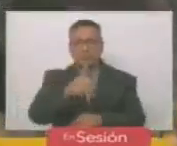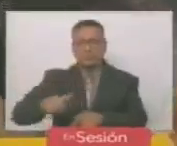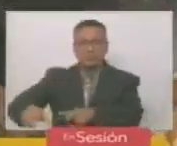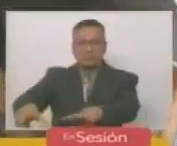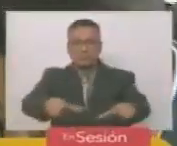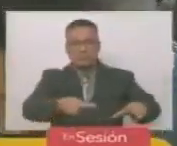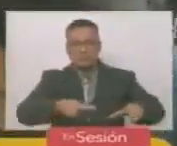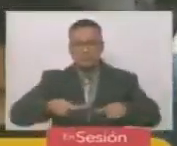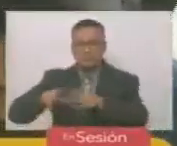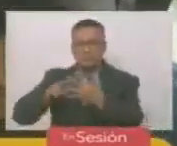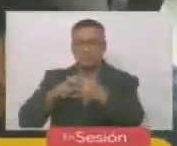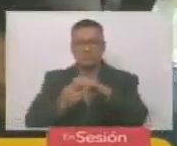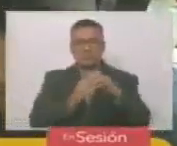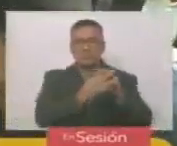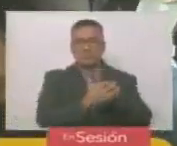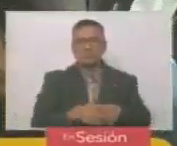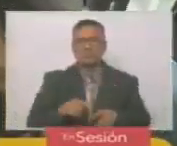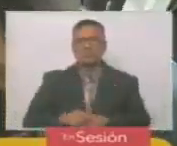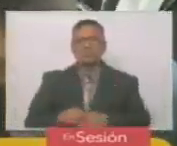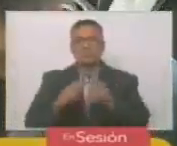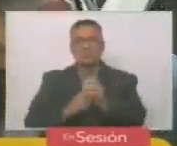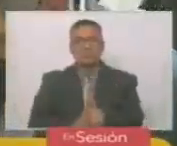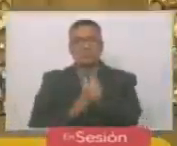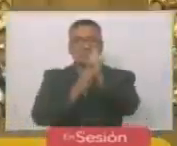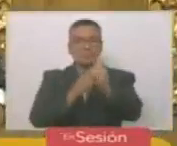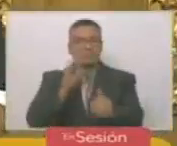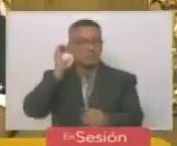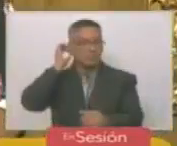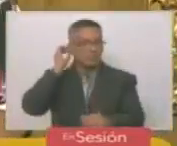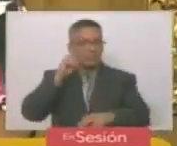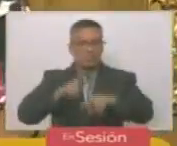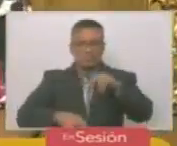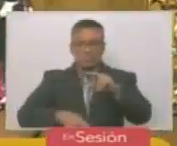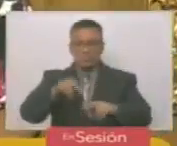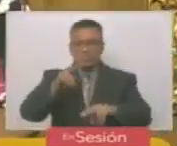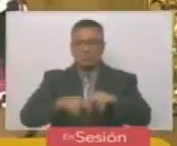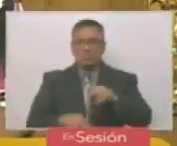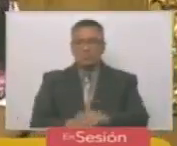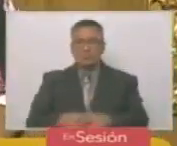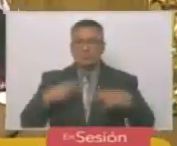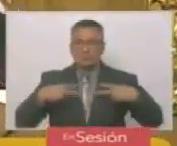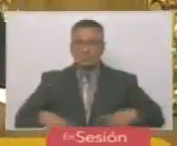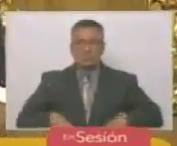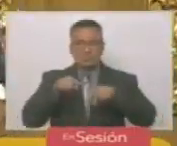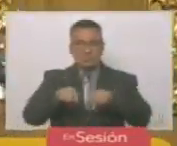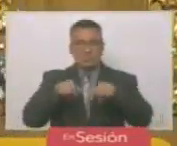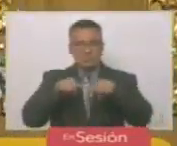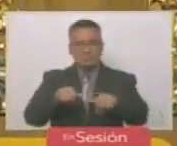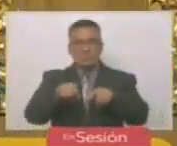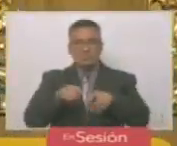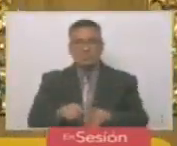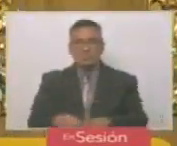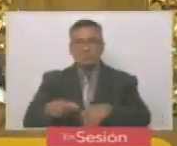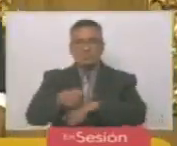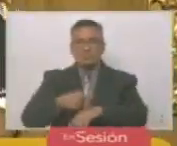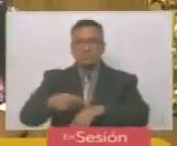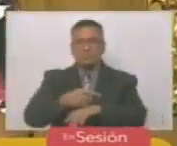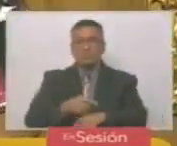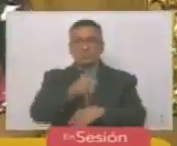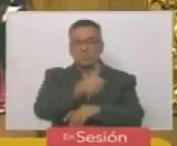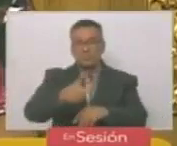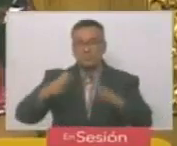en cada comunidad, con una lideresa formada que vive en el territorio y que busca casa a